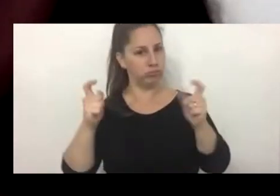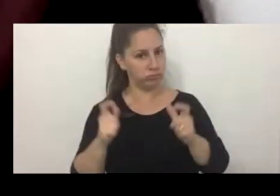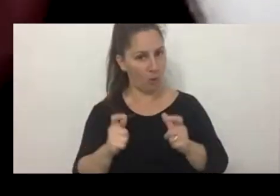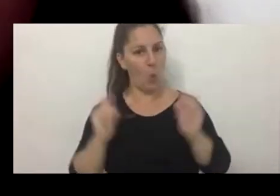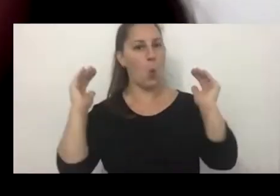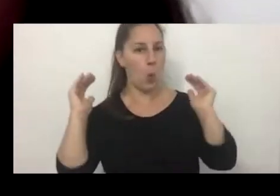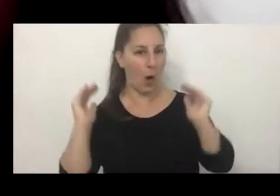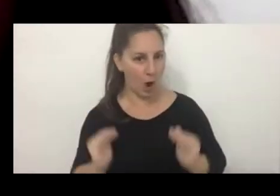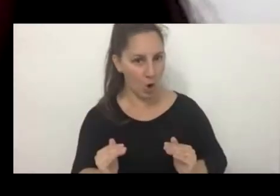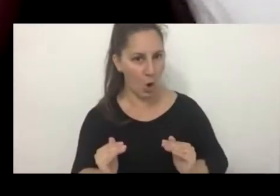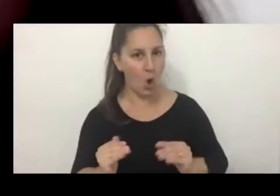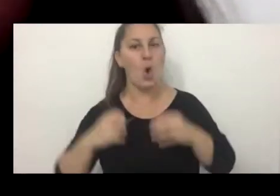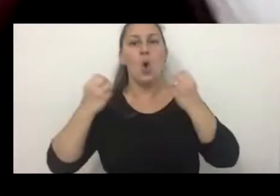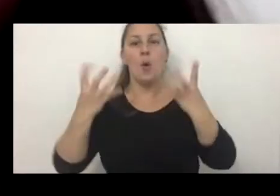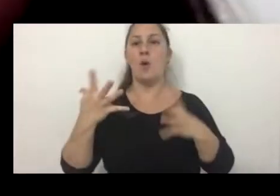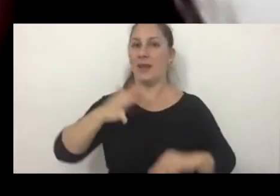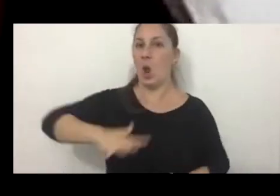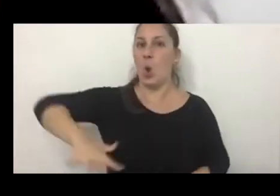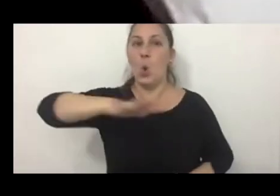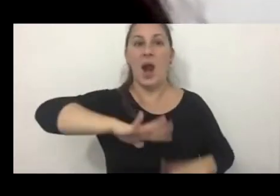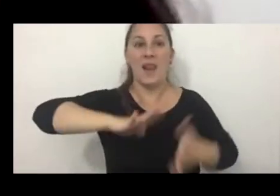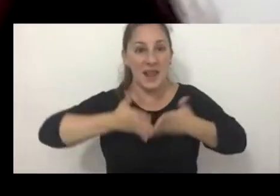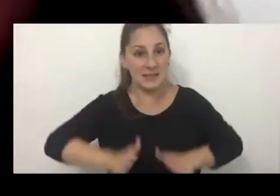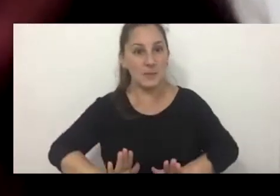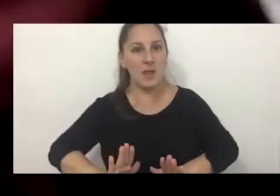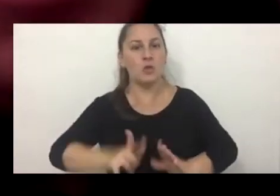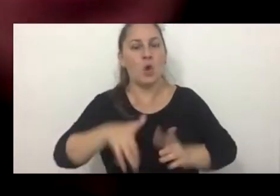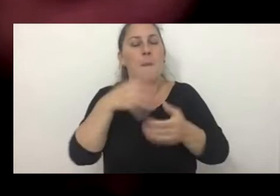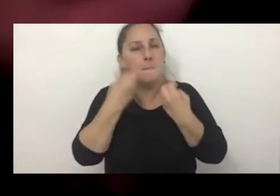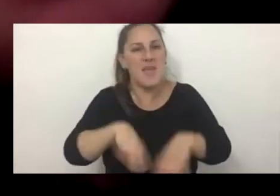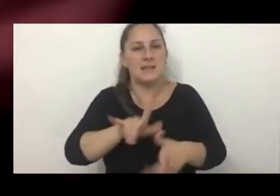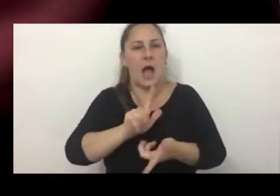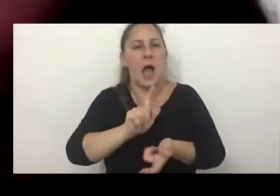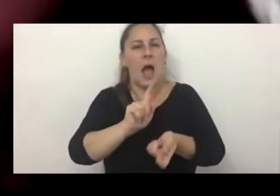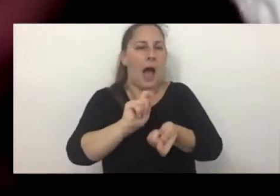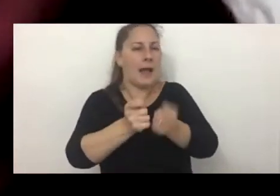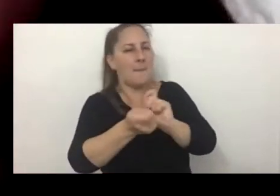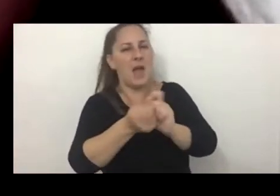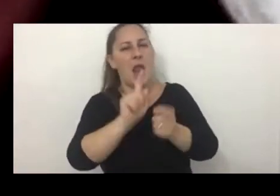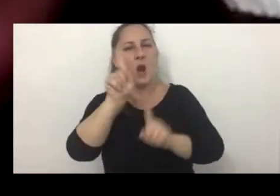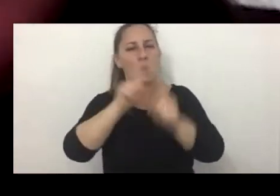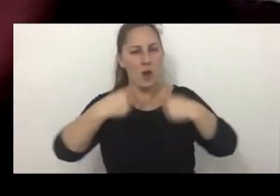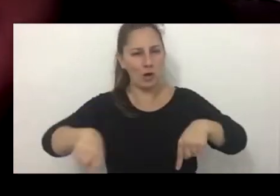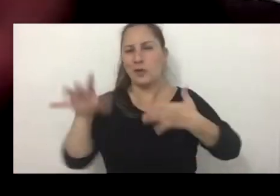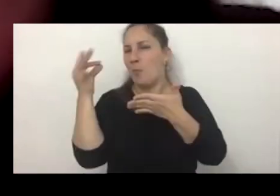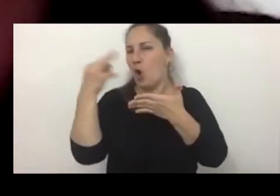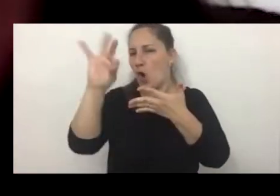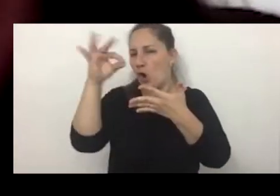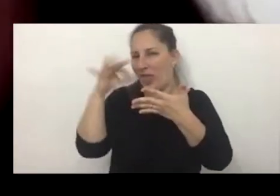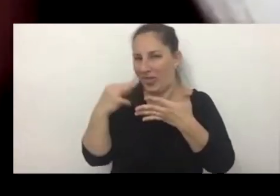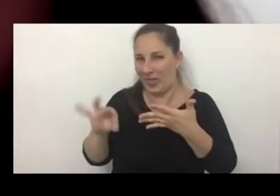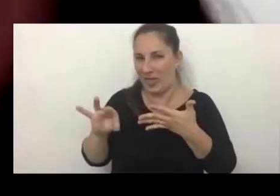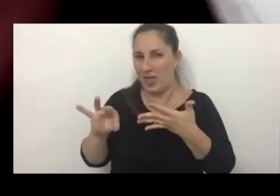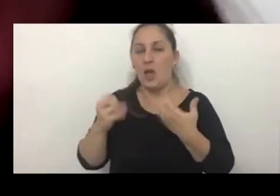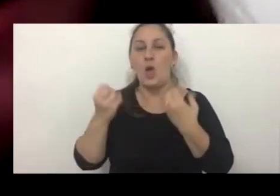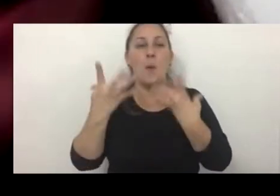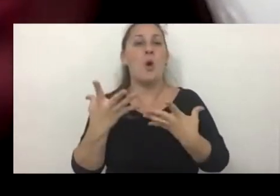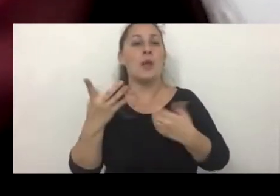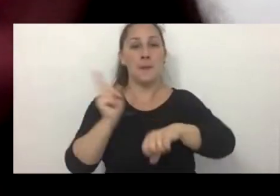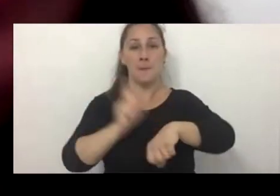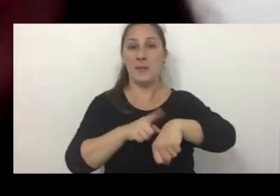parto. Bueno, de esta manera la medicina evoluciona, y por más que por un lado trajo aparejado